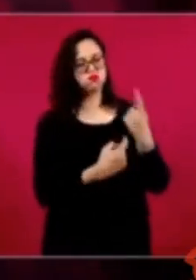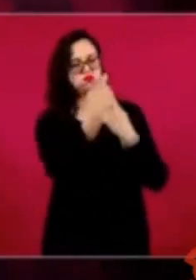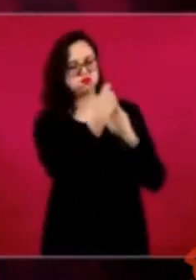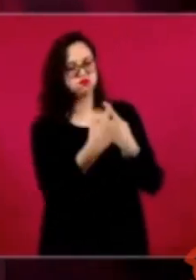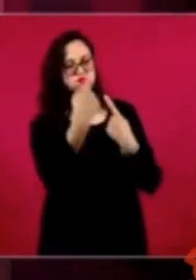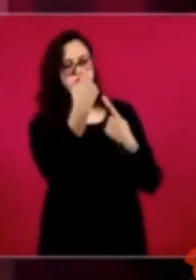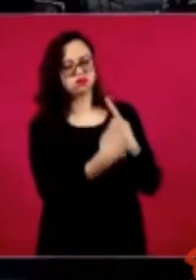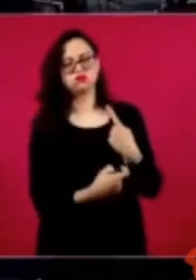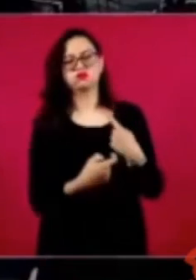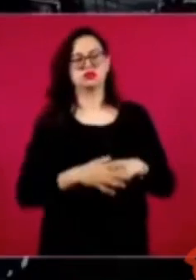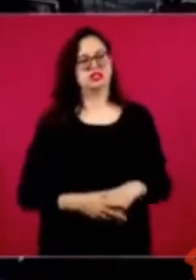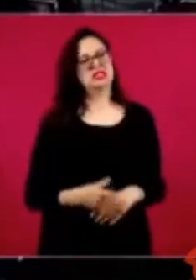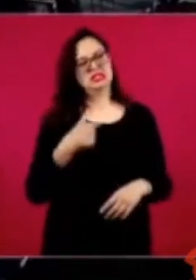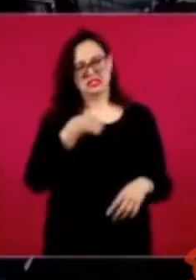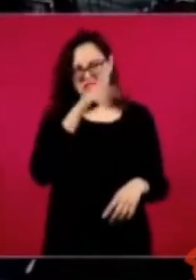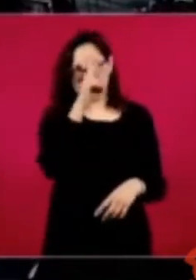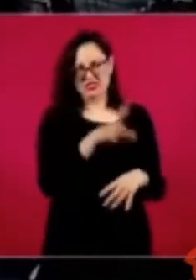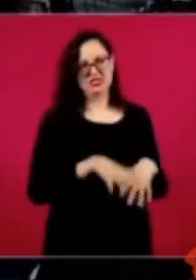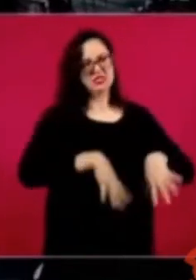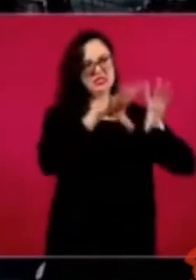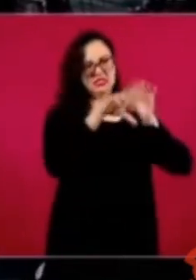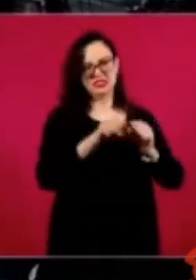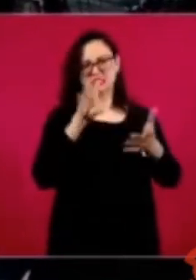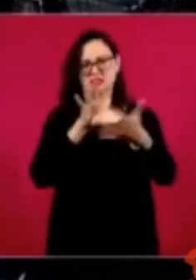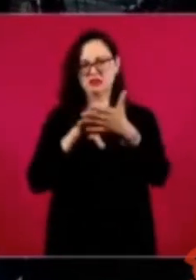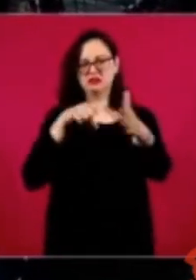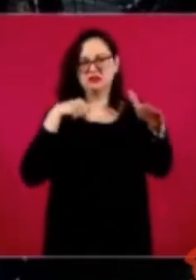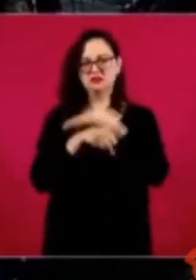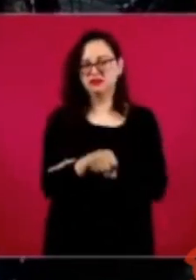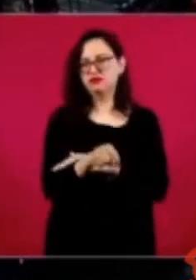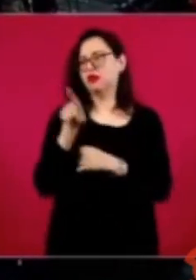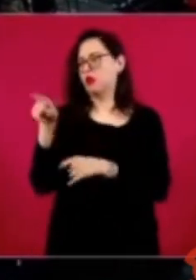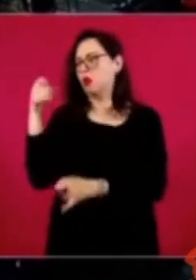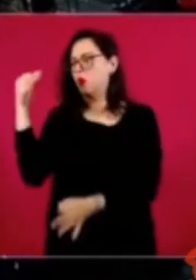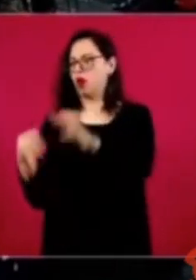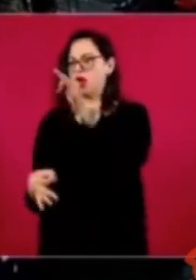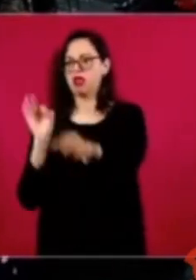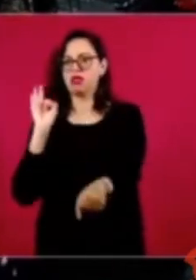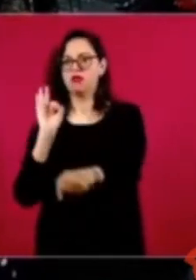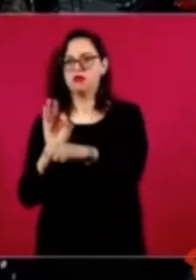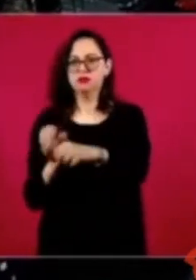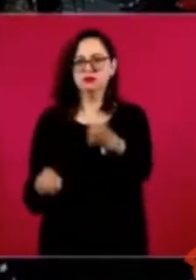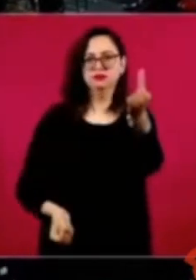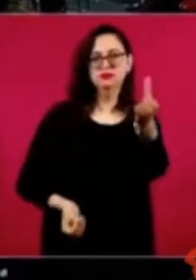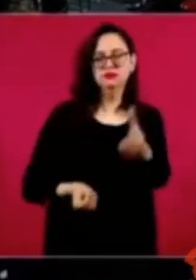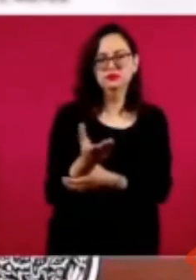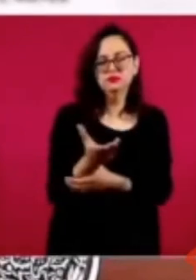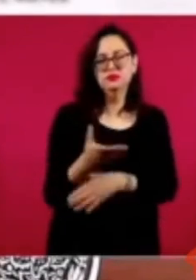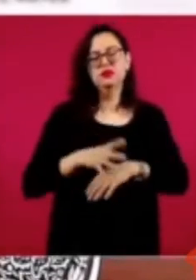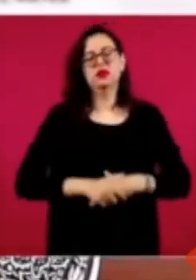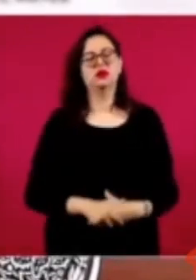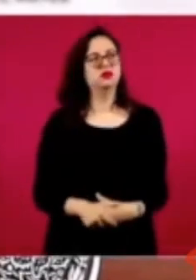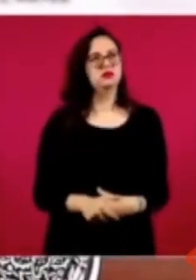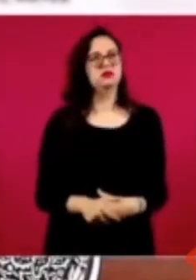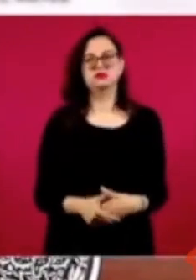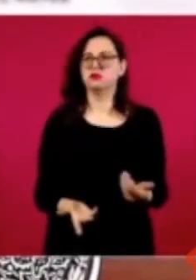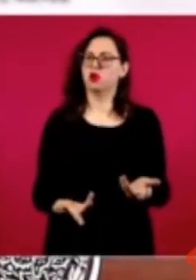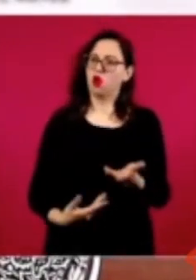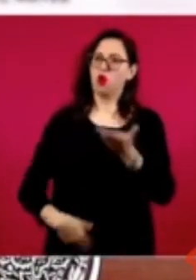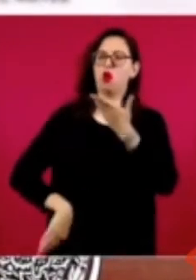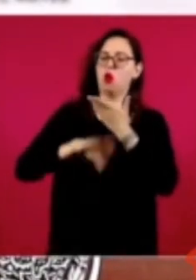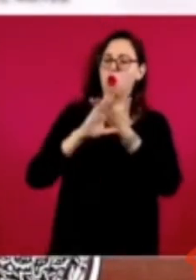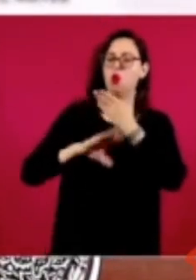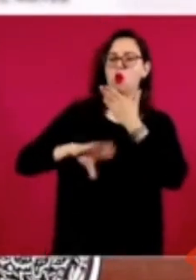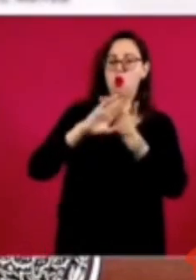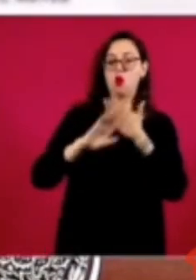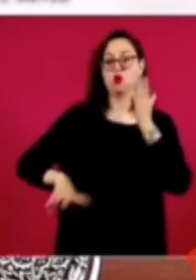¿Cómo le hago? Le escribe Porfirio: Todo esto lo